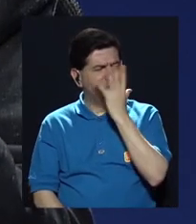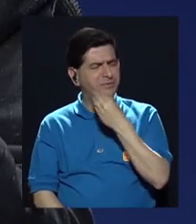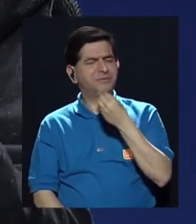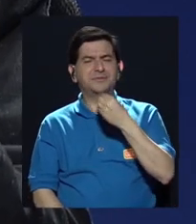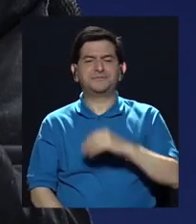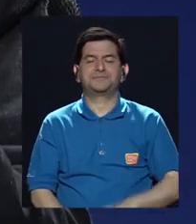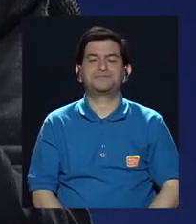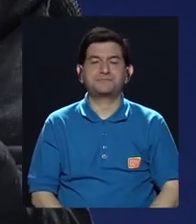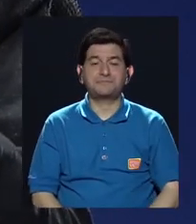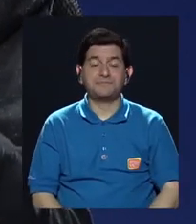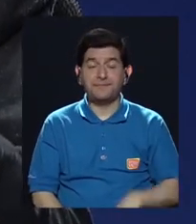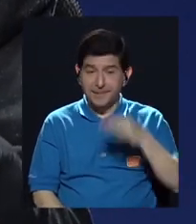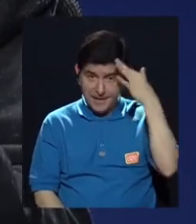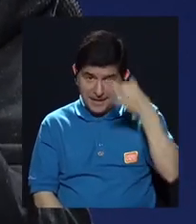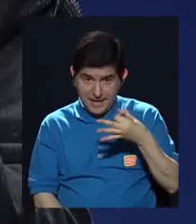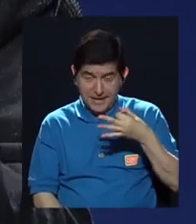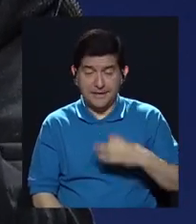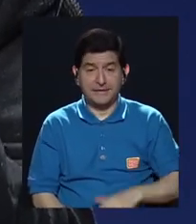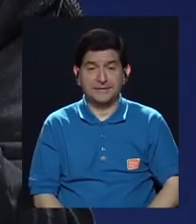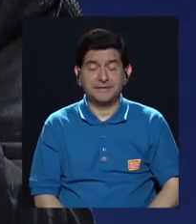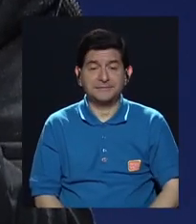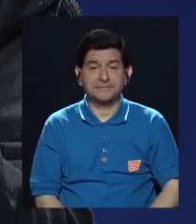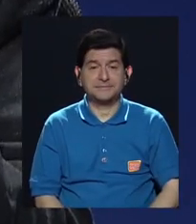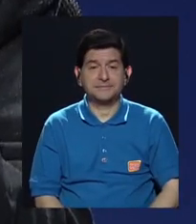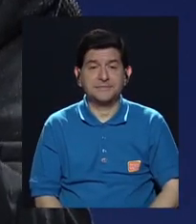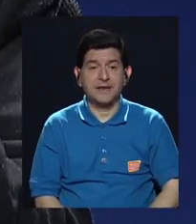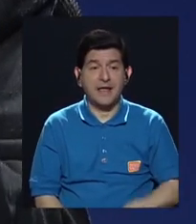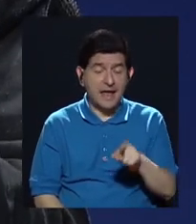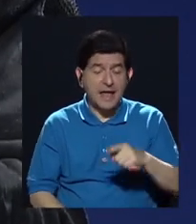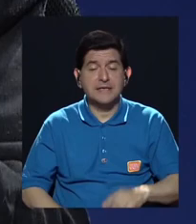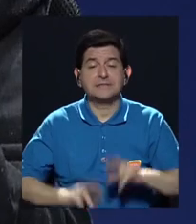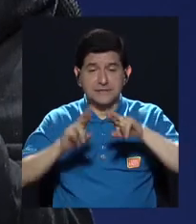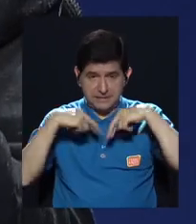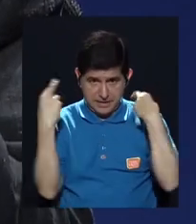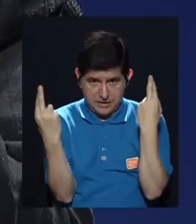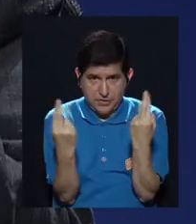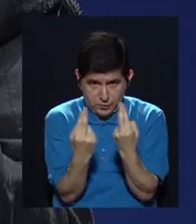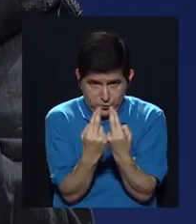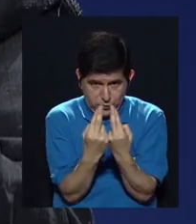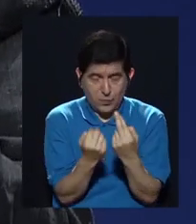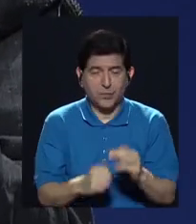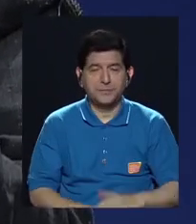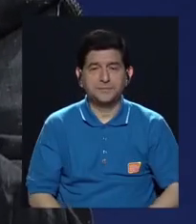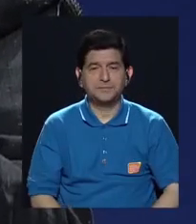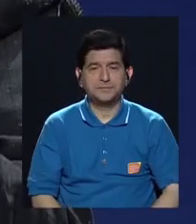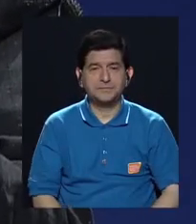mío. Y nos parece que este encuentro,